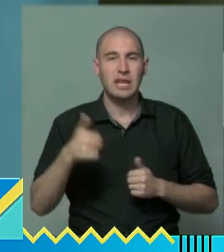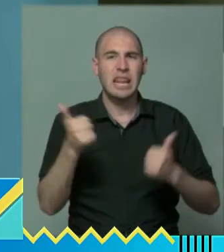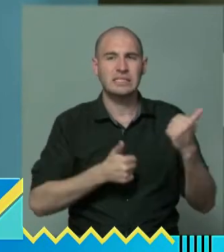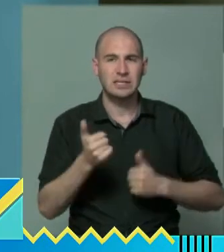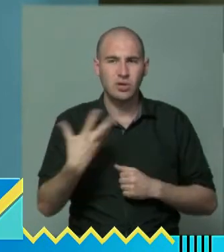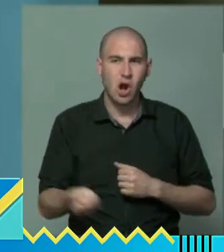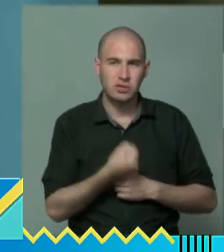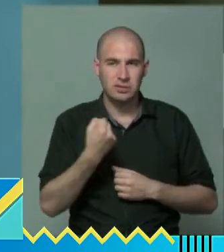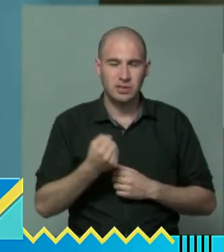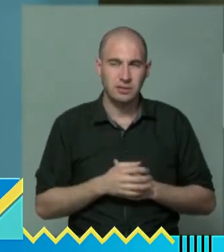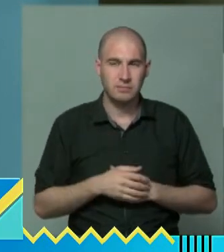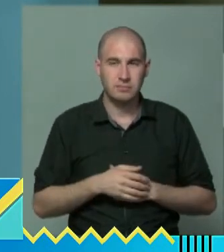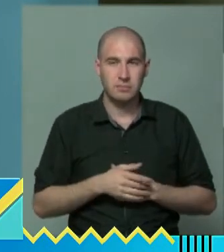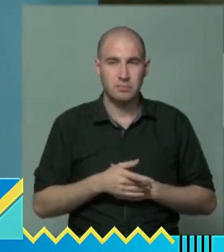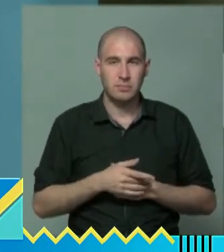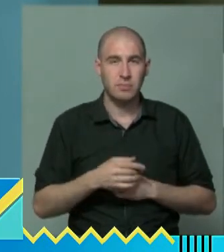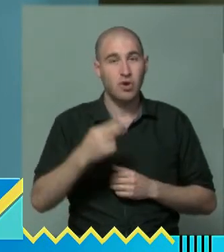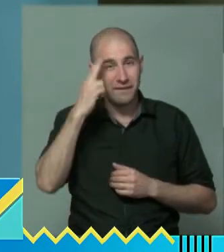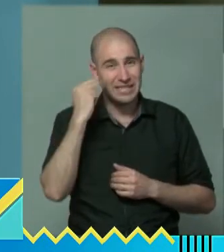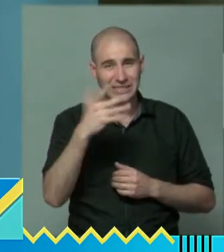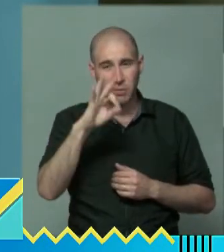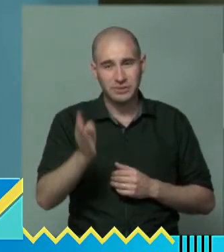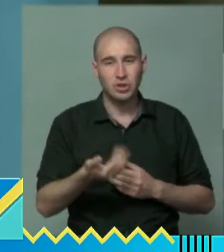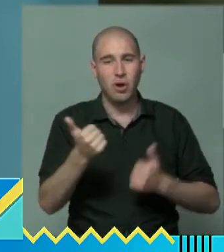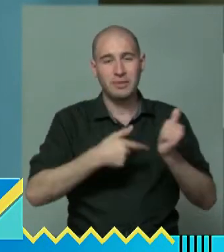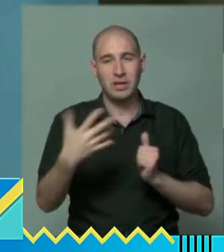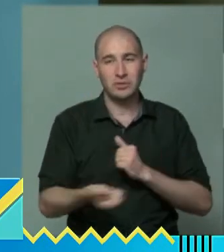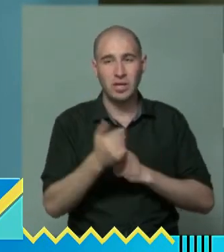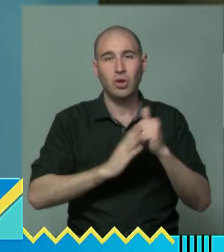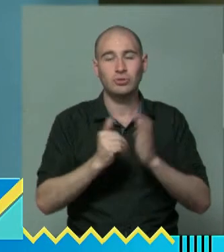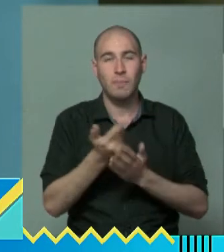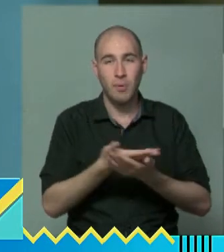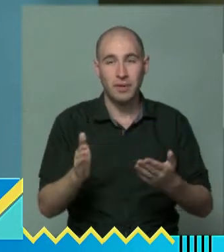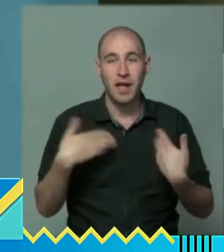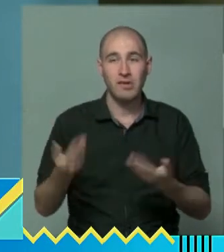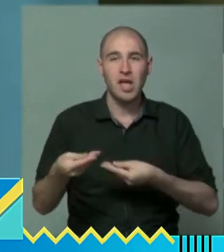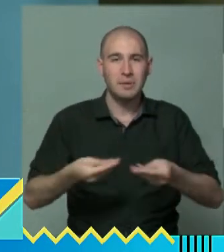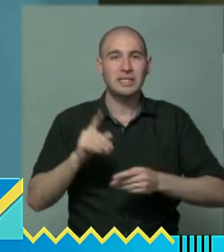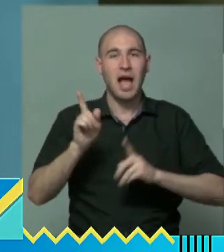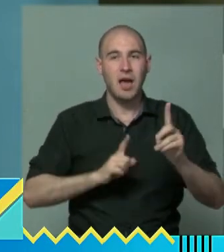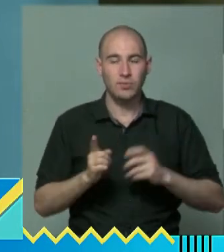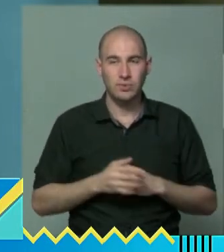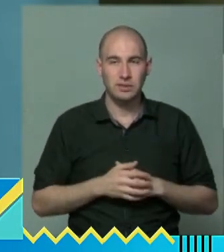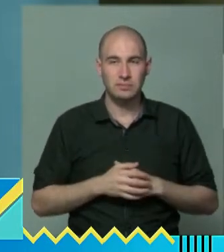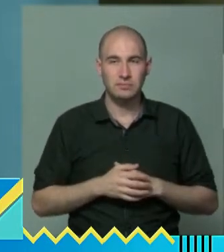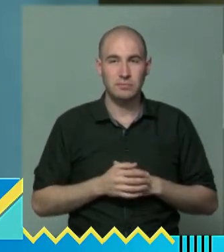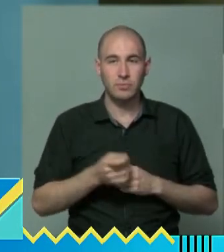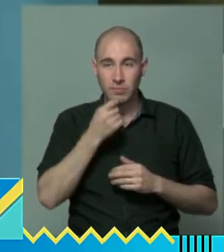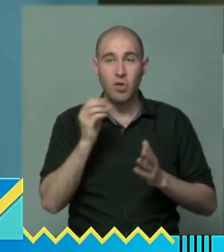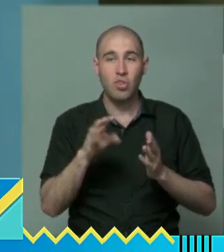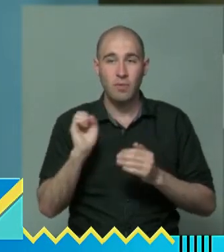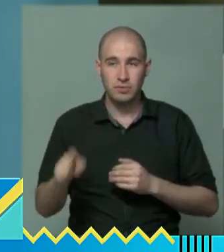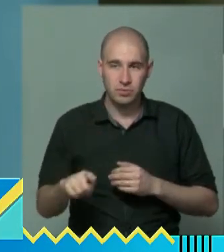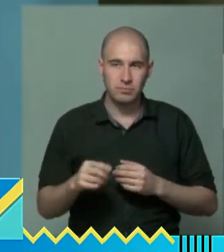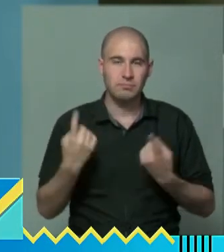licitaciones, prácticamente el 95% de las licitaciones de la obra pública eran para ciertas empresas con cierto nombre propio, pero no